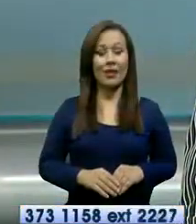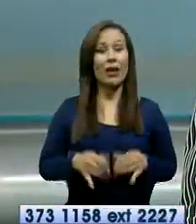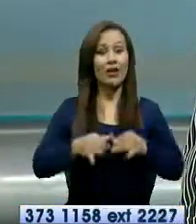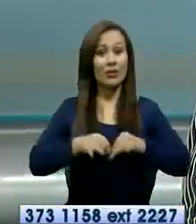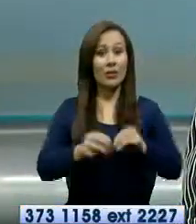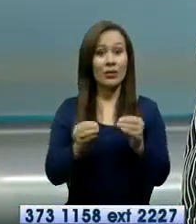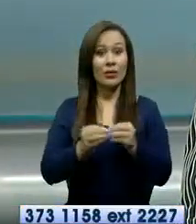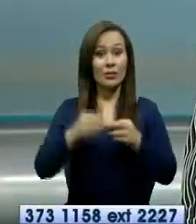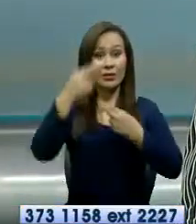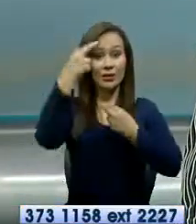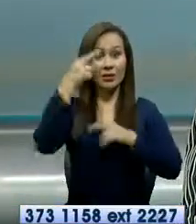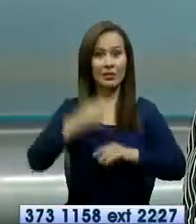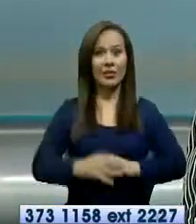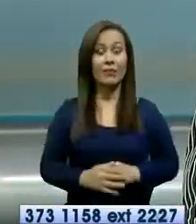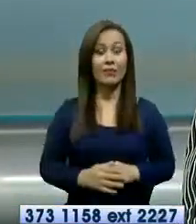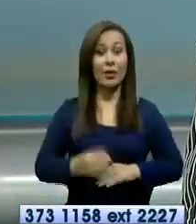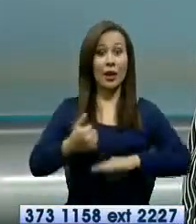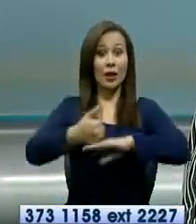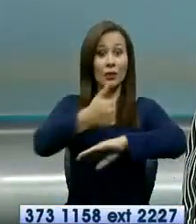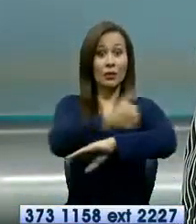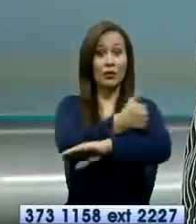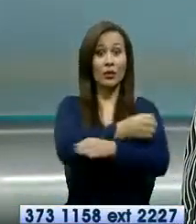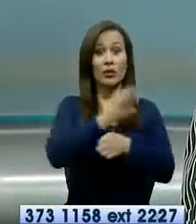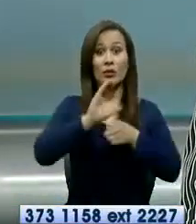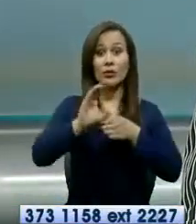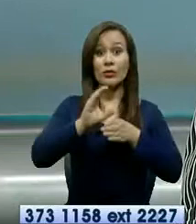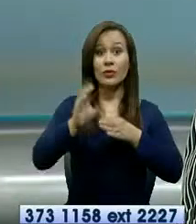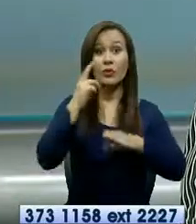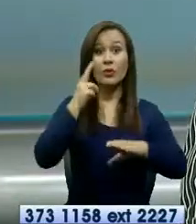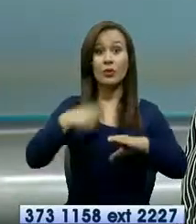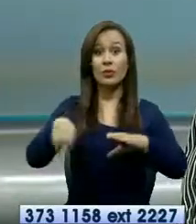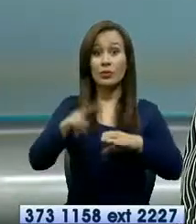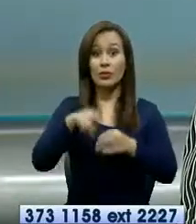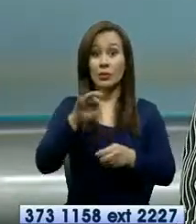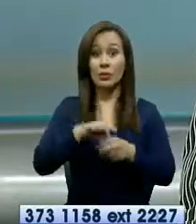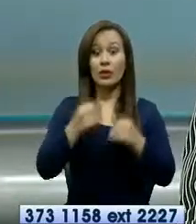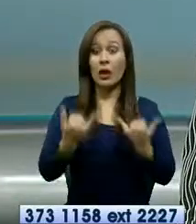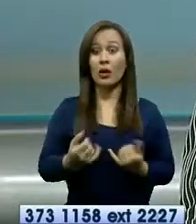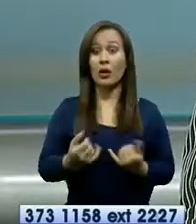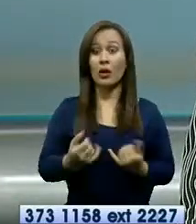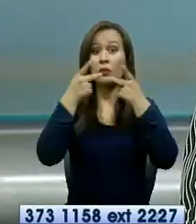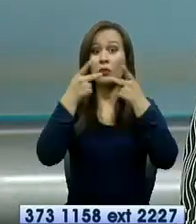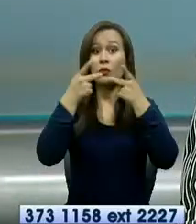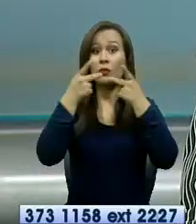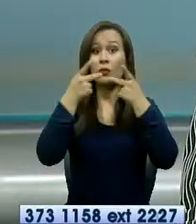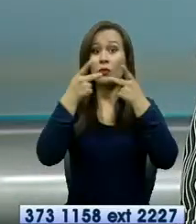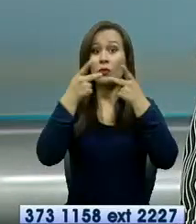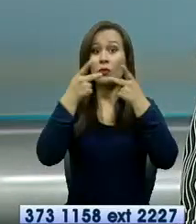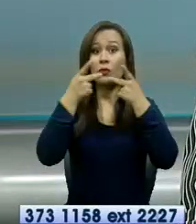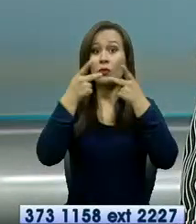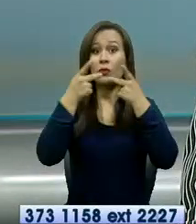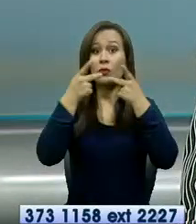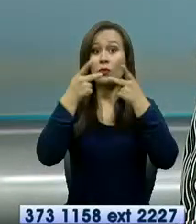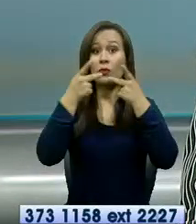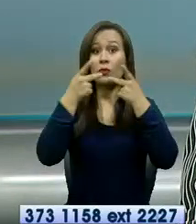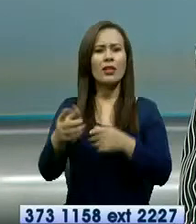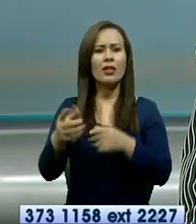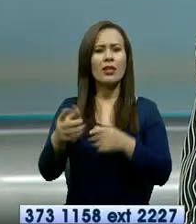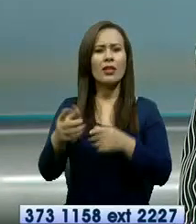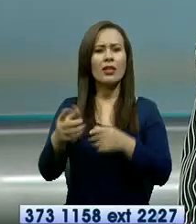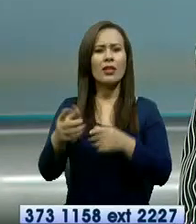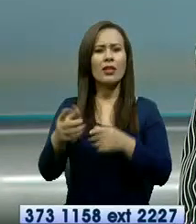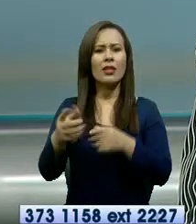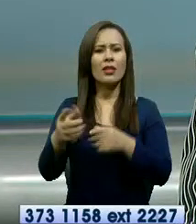Continuamos con el desarrollo de la información. Autoridades del Consejo Nacional Electoral anunciaron la llegada al país de varias misiones de